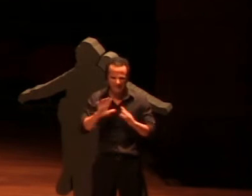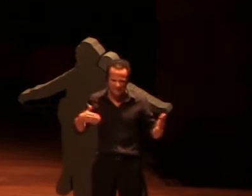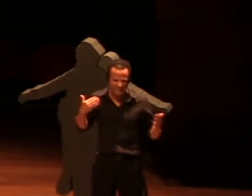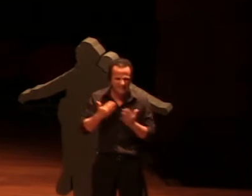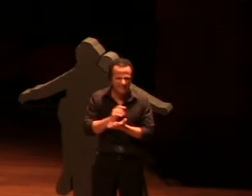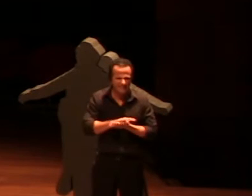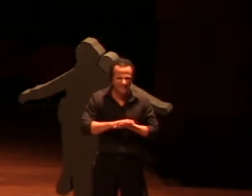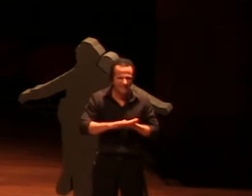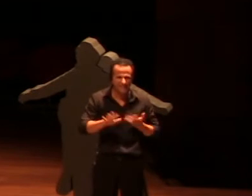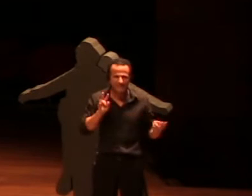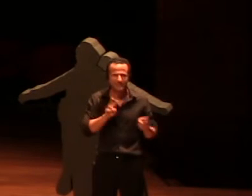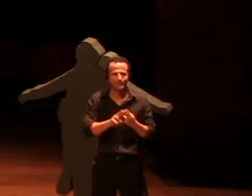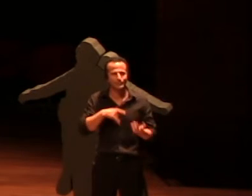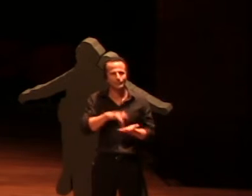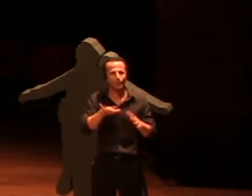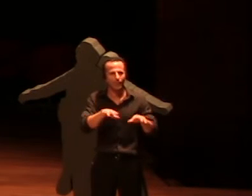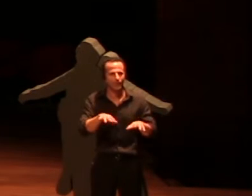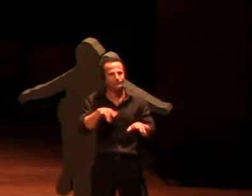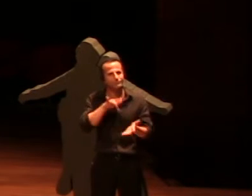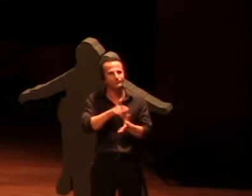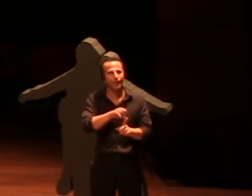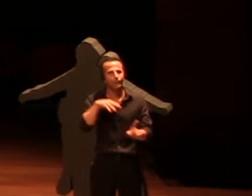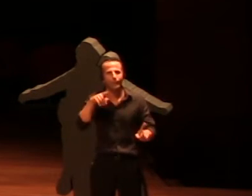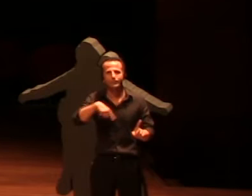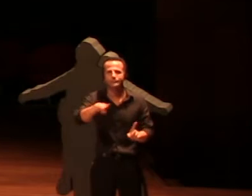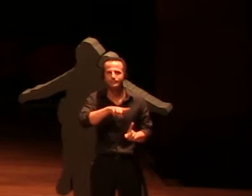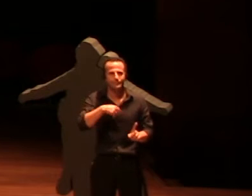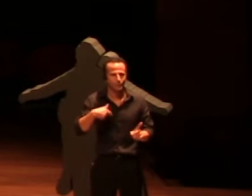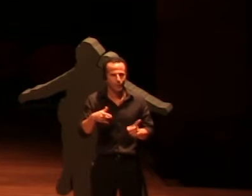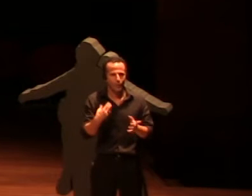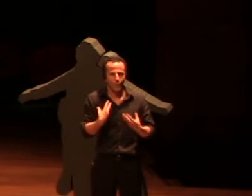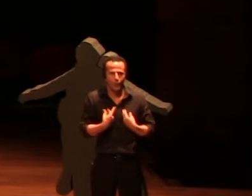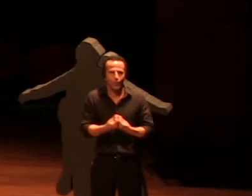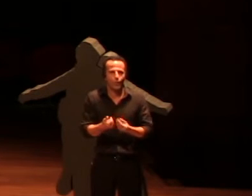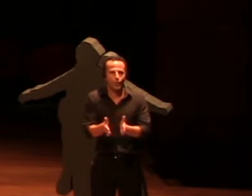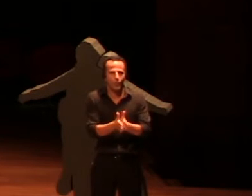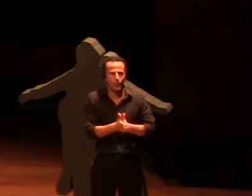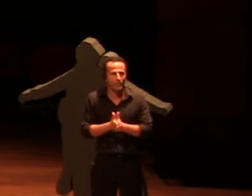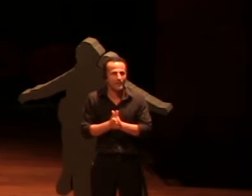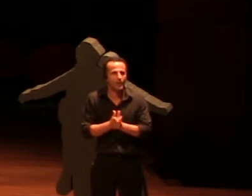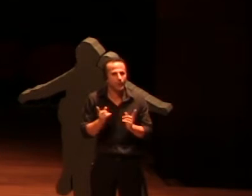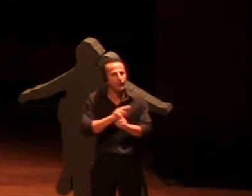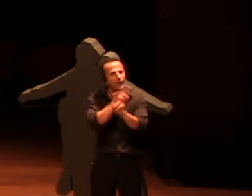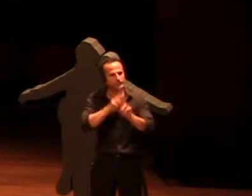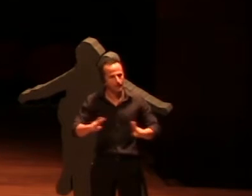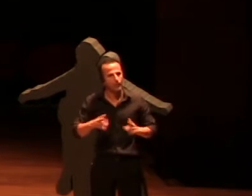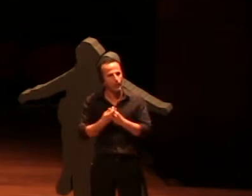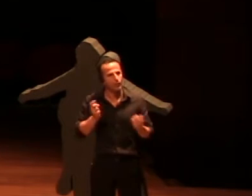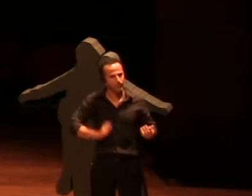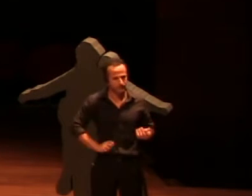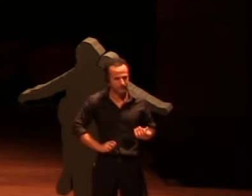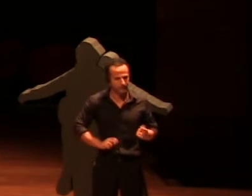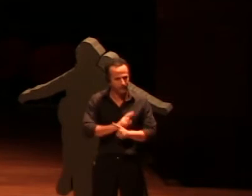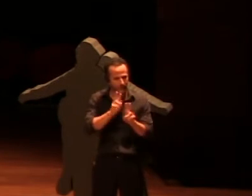y compartir un foro donde tengo compañeros internacionales de profesión, nacionales de